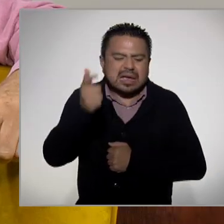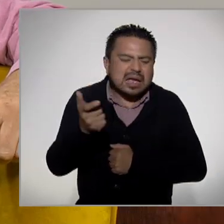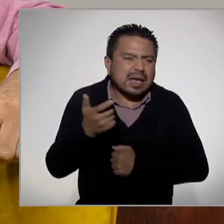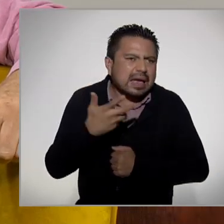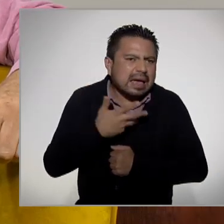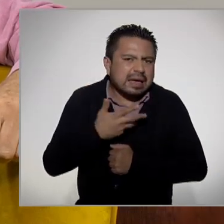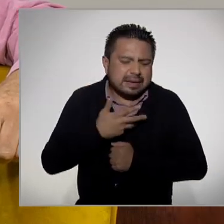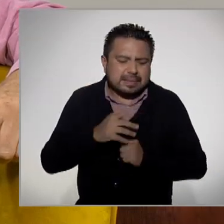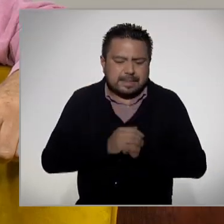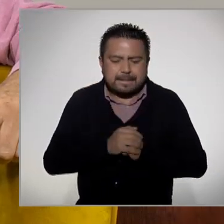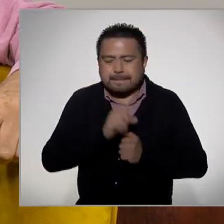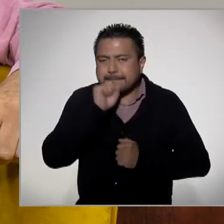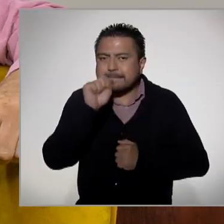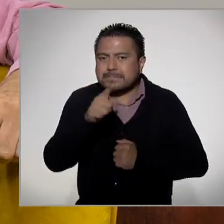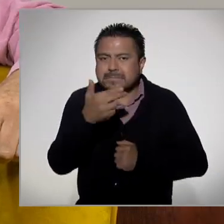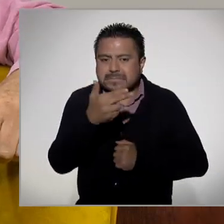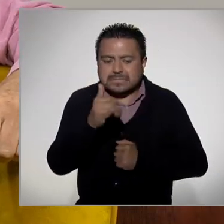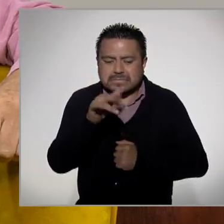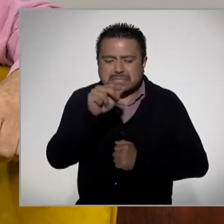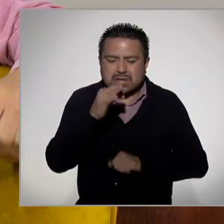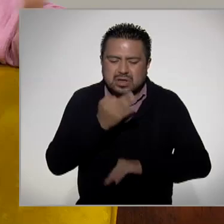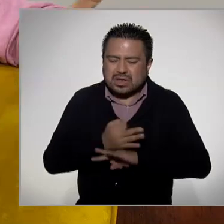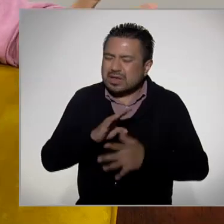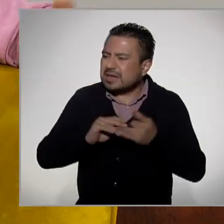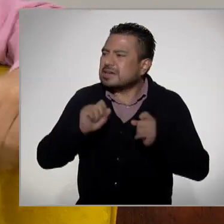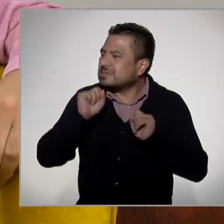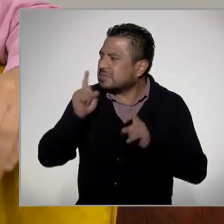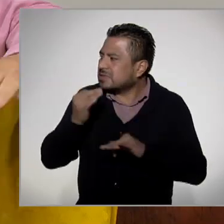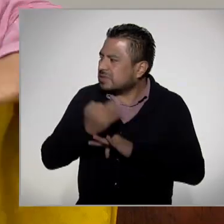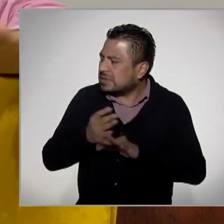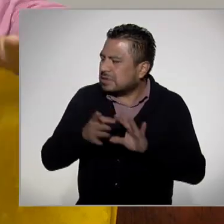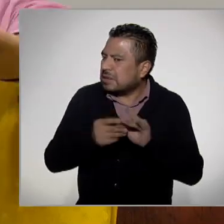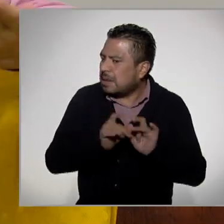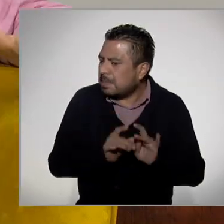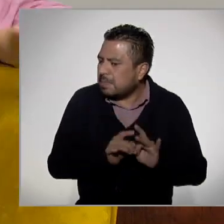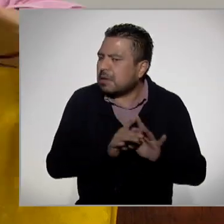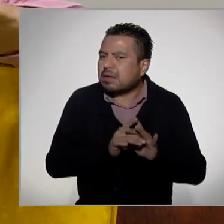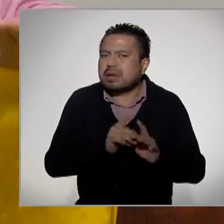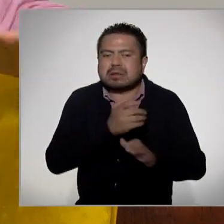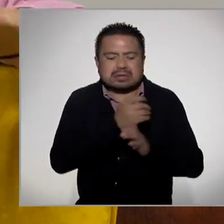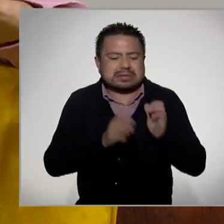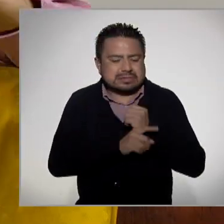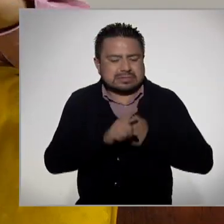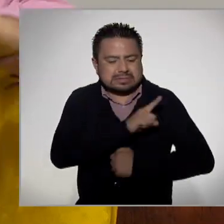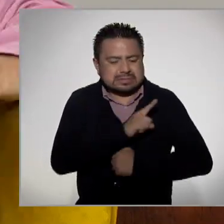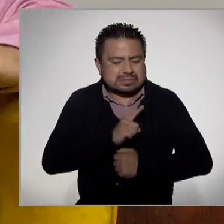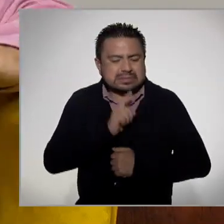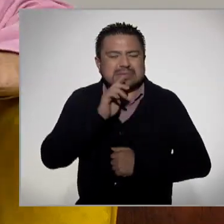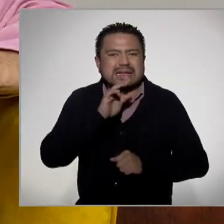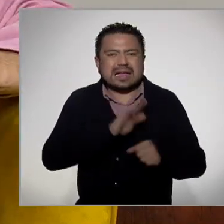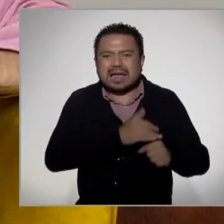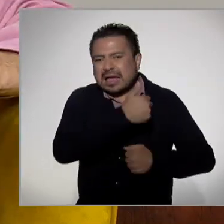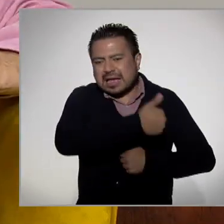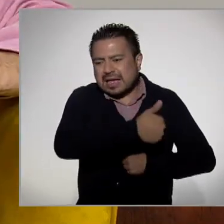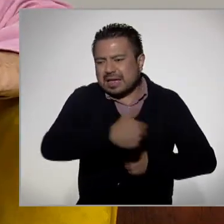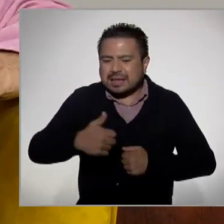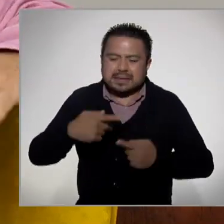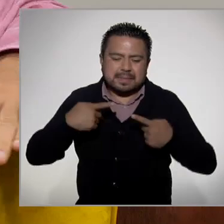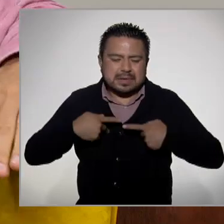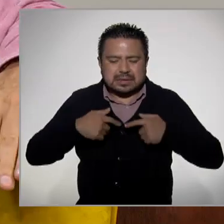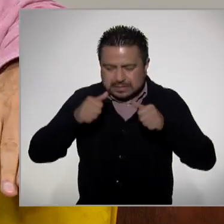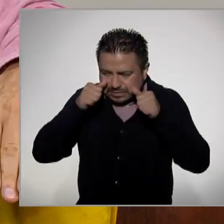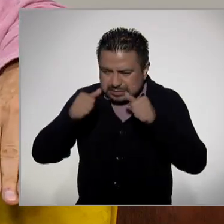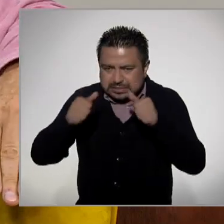porque el hierro mismo te puede causar la causa y la doctora gastritis entonces es una cosa por otra estos tenemos que tener por eso cada paciente hay que